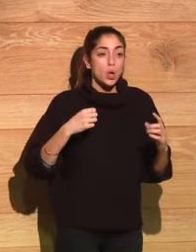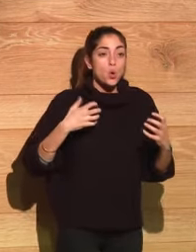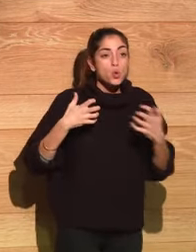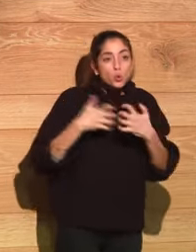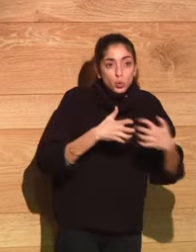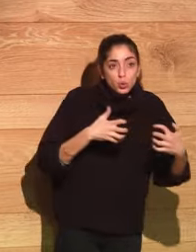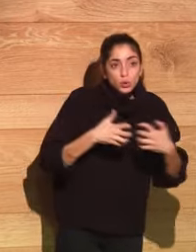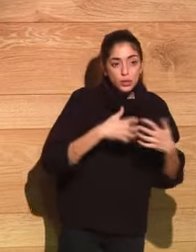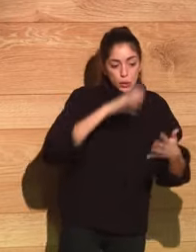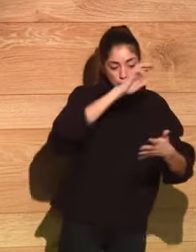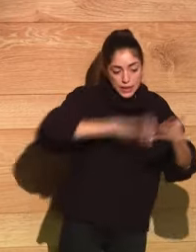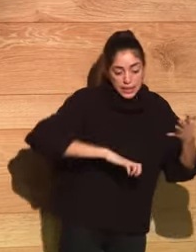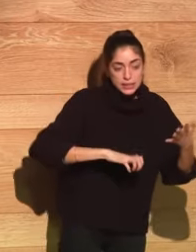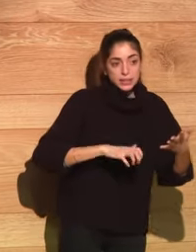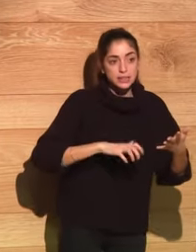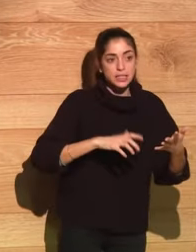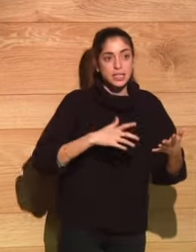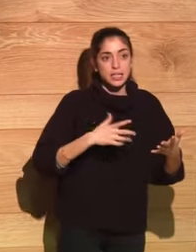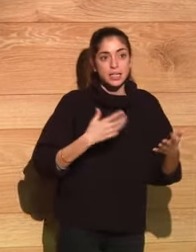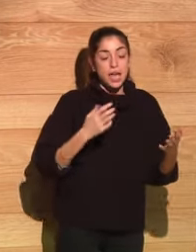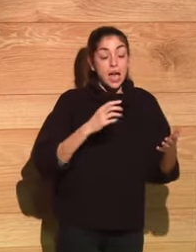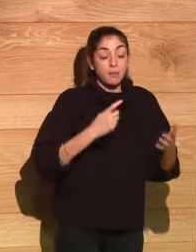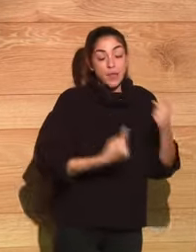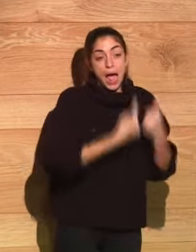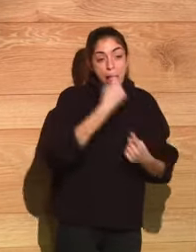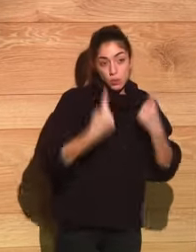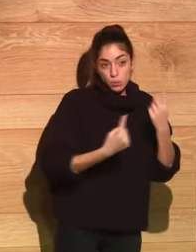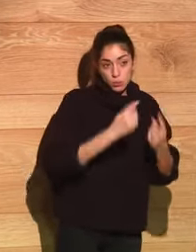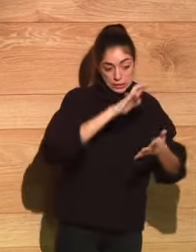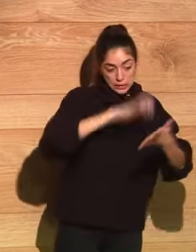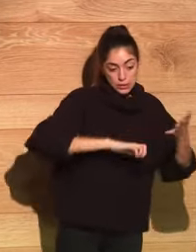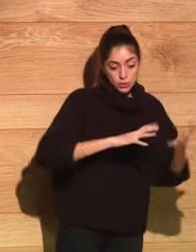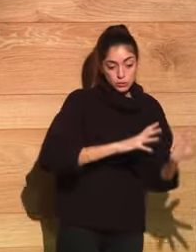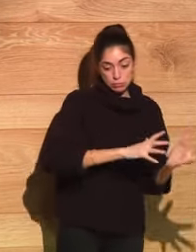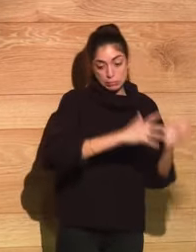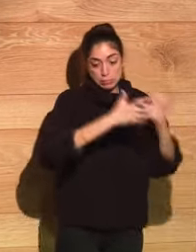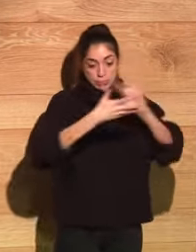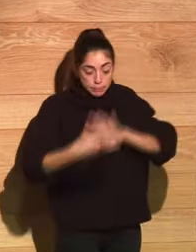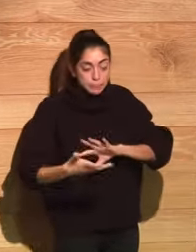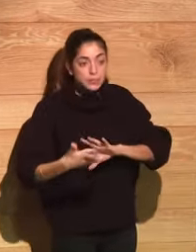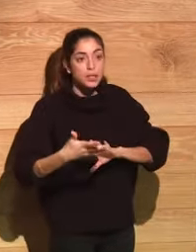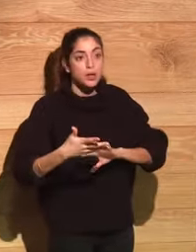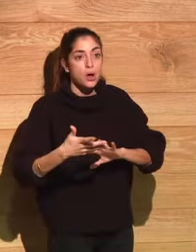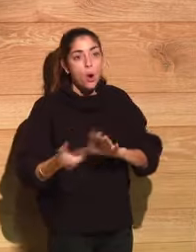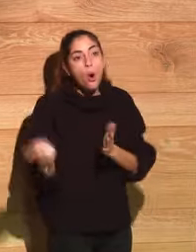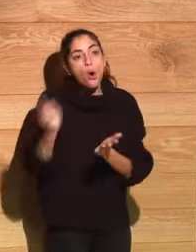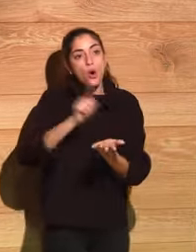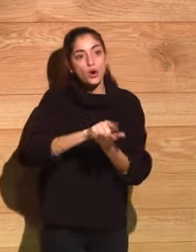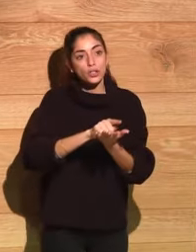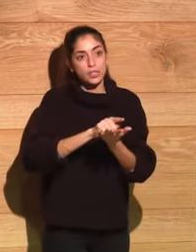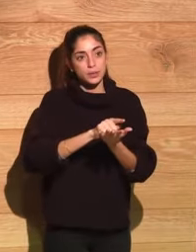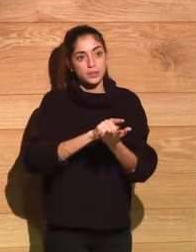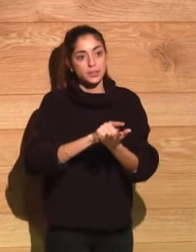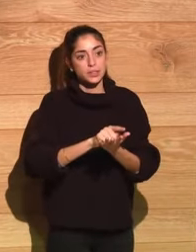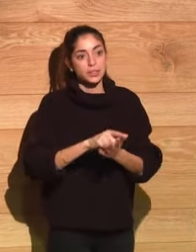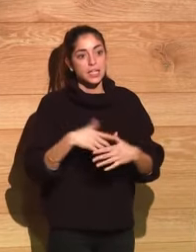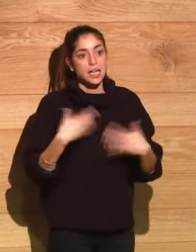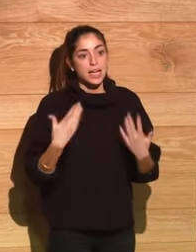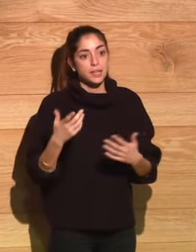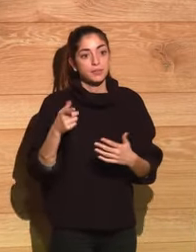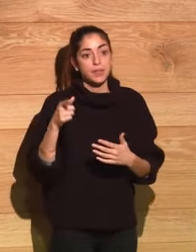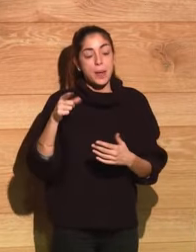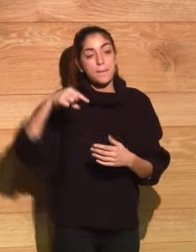Algunos de ellos ha habido que rehacerlos completamente, pasarlos, bueno, ¿cómo se llama eso? Que no voy a entrar en eso, ya que lo explique, miren si le